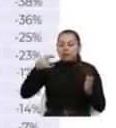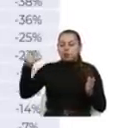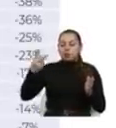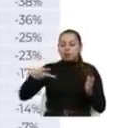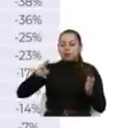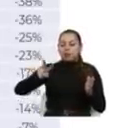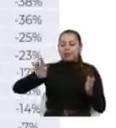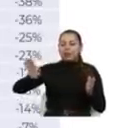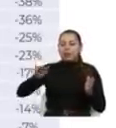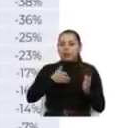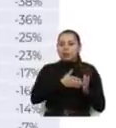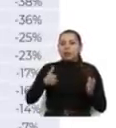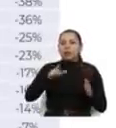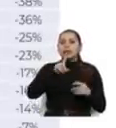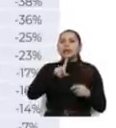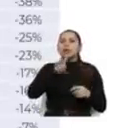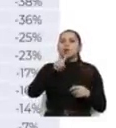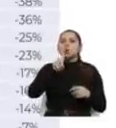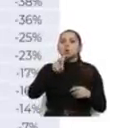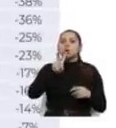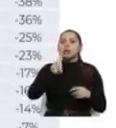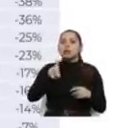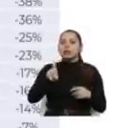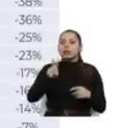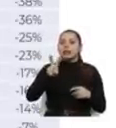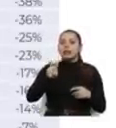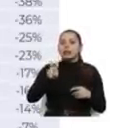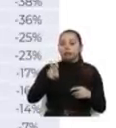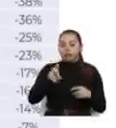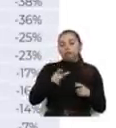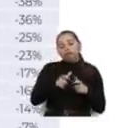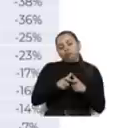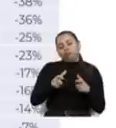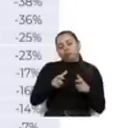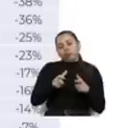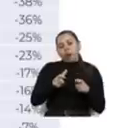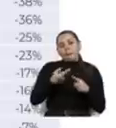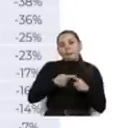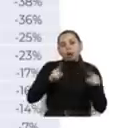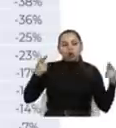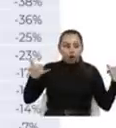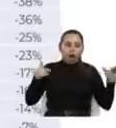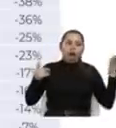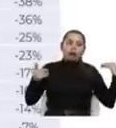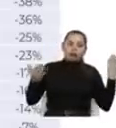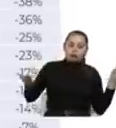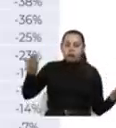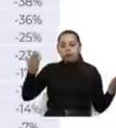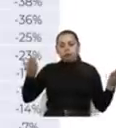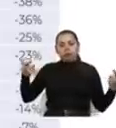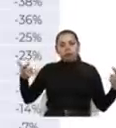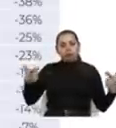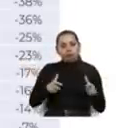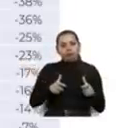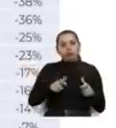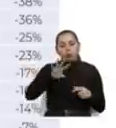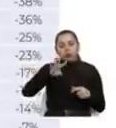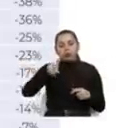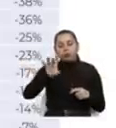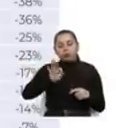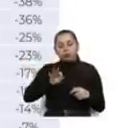2023, 167 muertes. Son muchos, pero es el 41% menos.